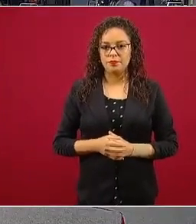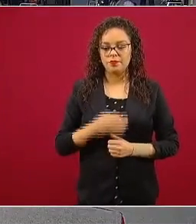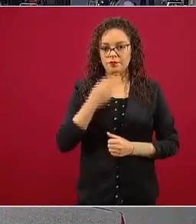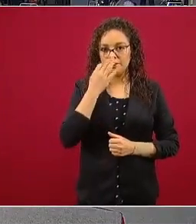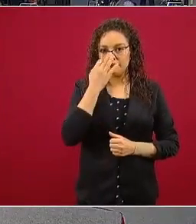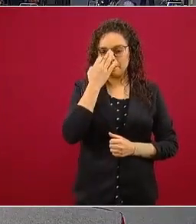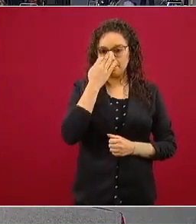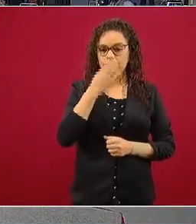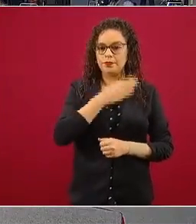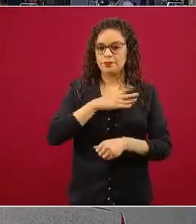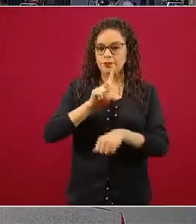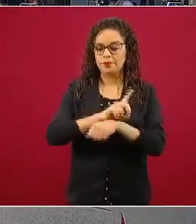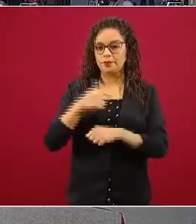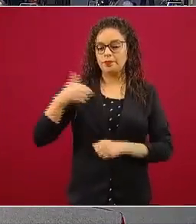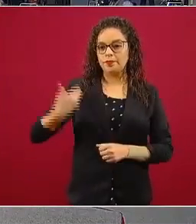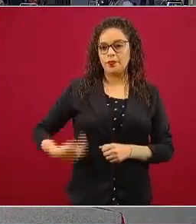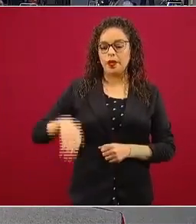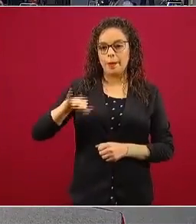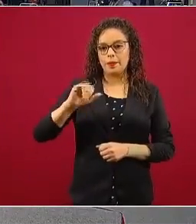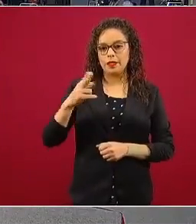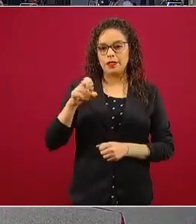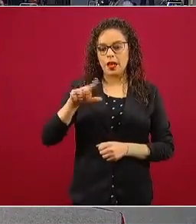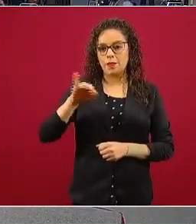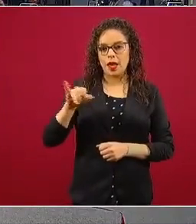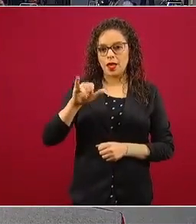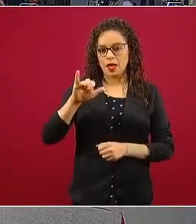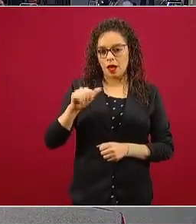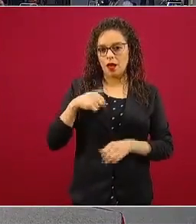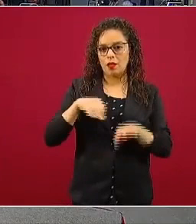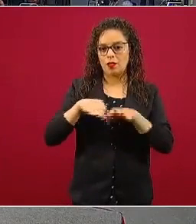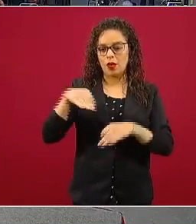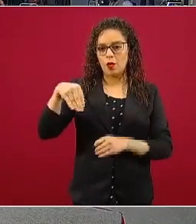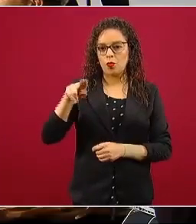Presidente, buenos días. Michelle Mejía de Multimedios. Si nos puede compartir